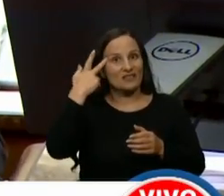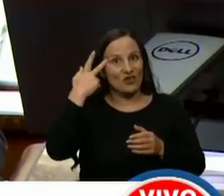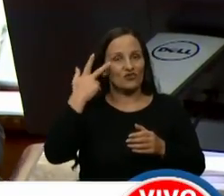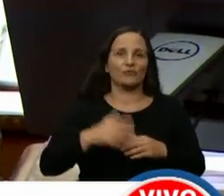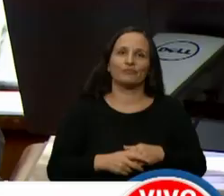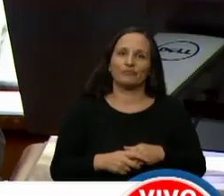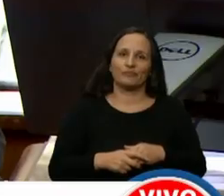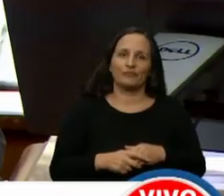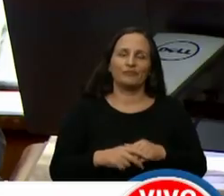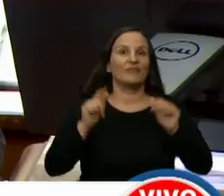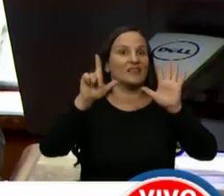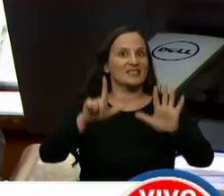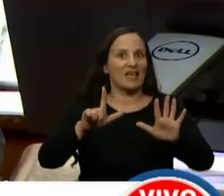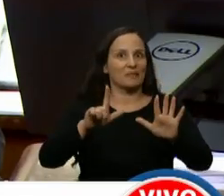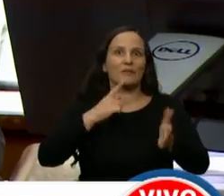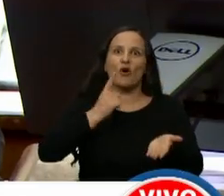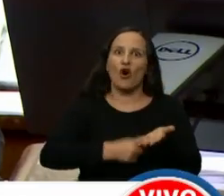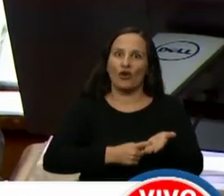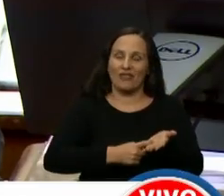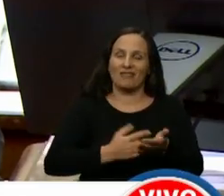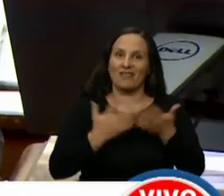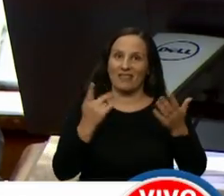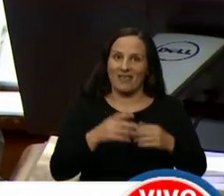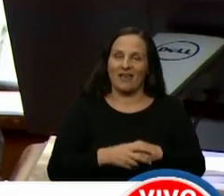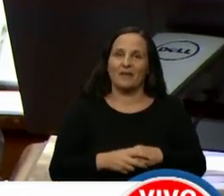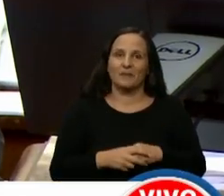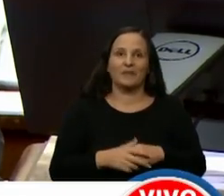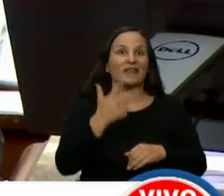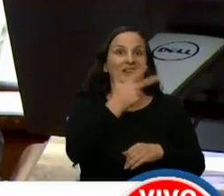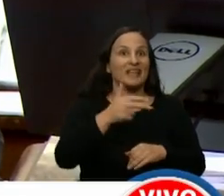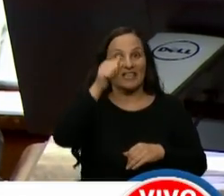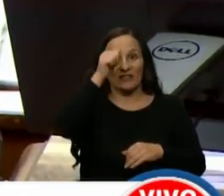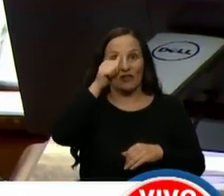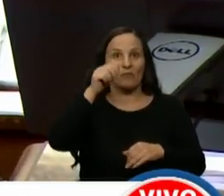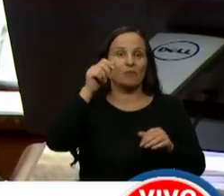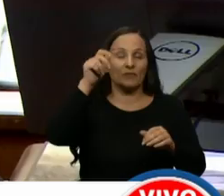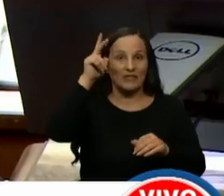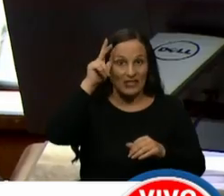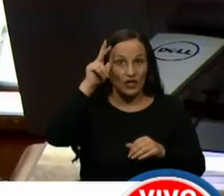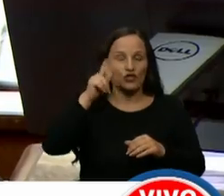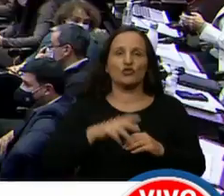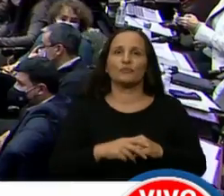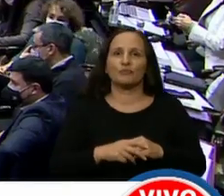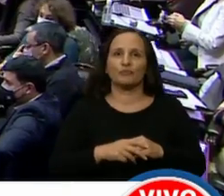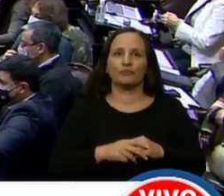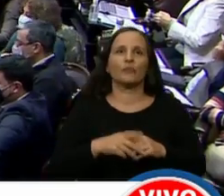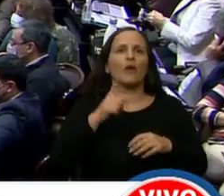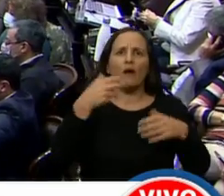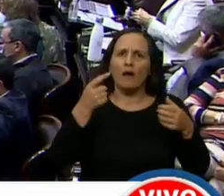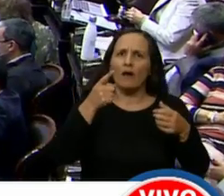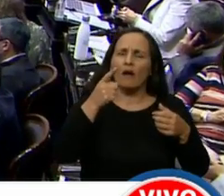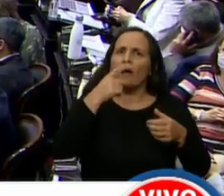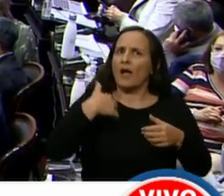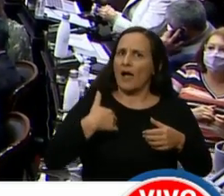séptimo orden el día 3 6 368 perdón convenio entre la